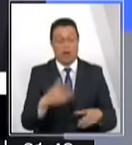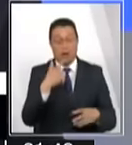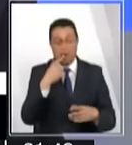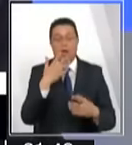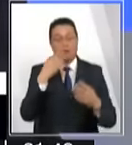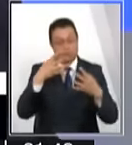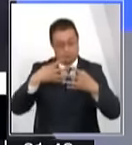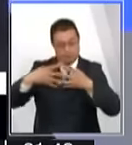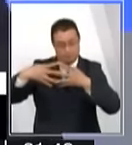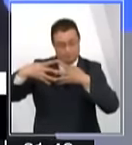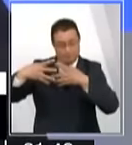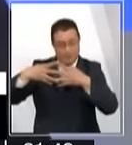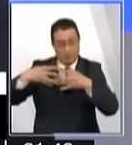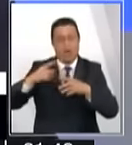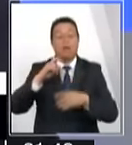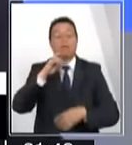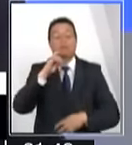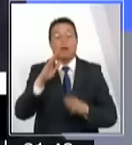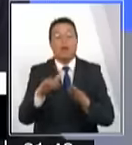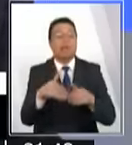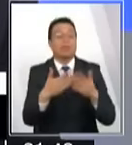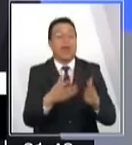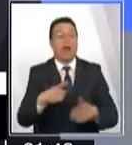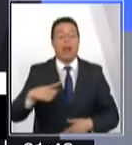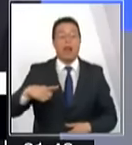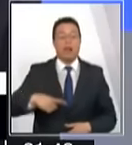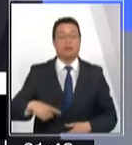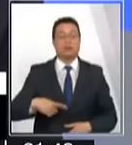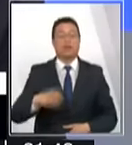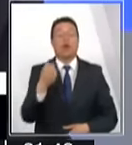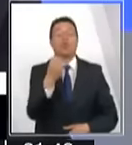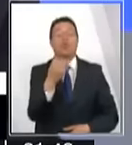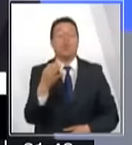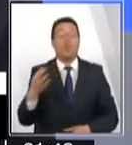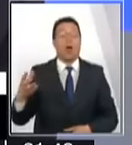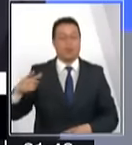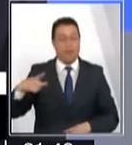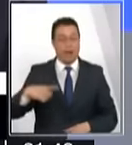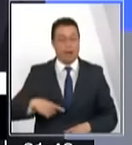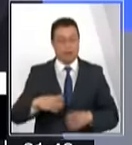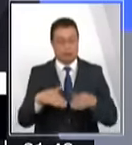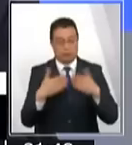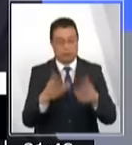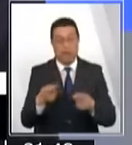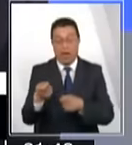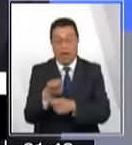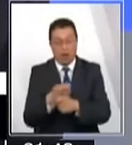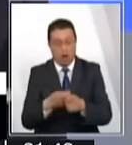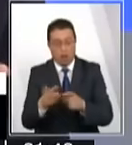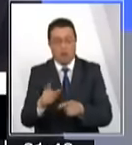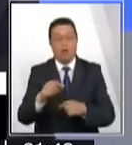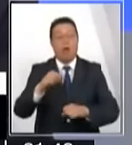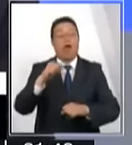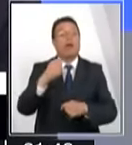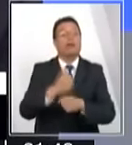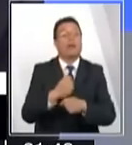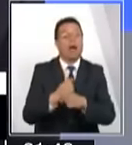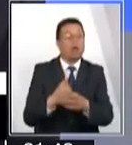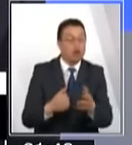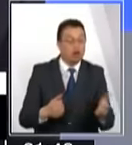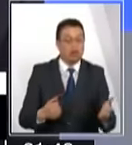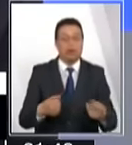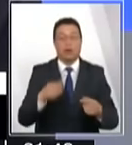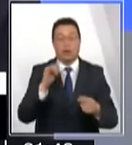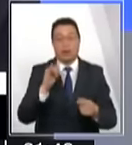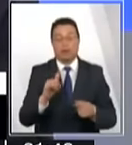quién entrega la licencias médicas Cuántas licencias médicas Se entregan por área económica por empleador y y